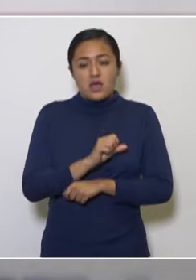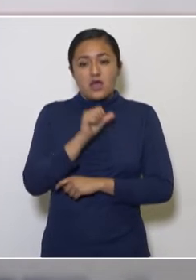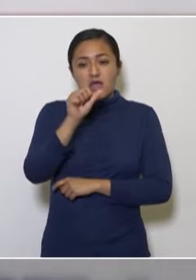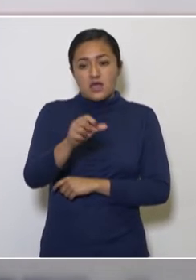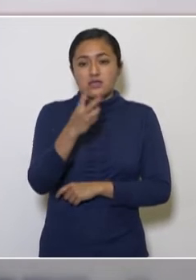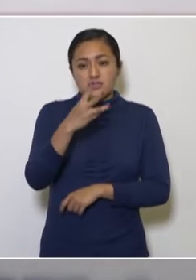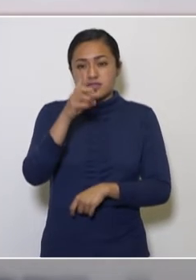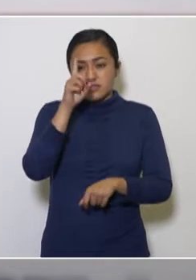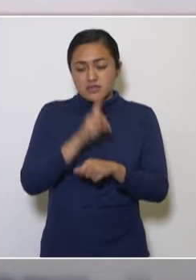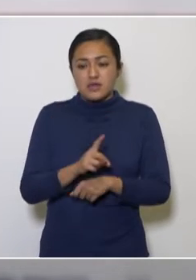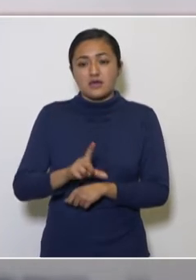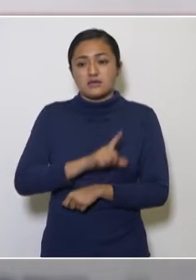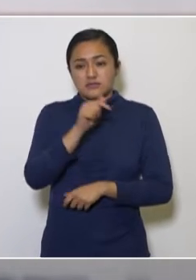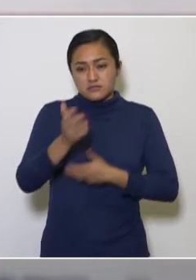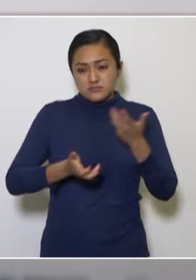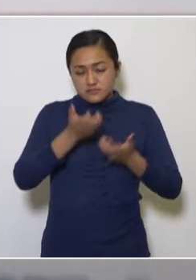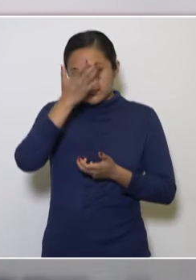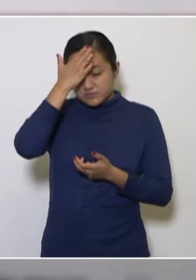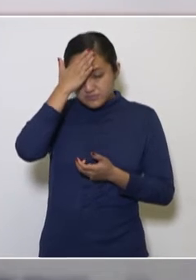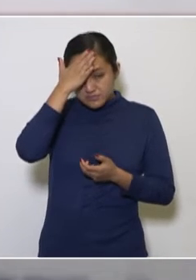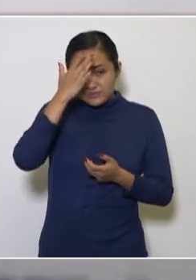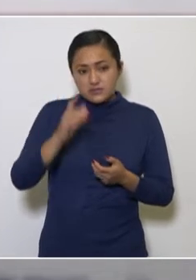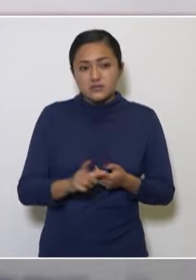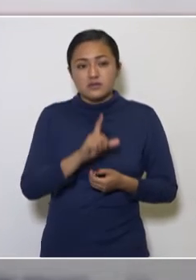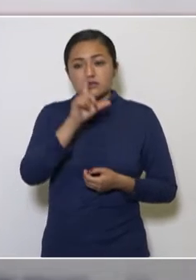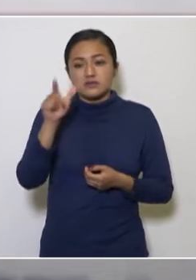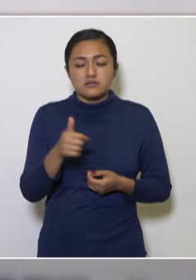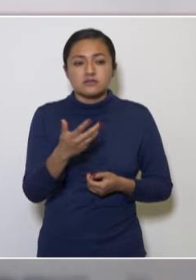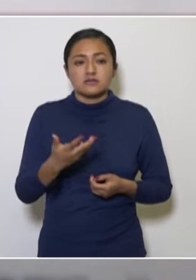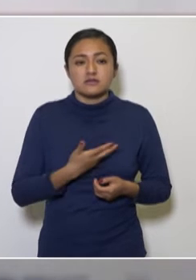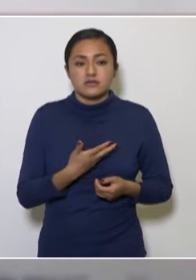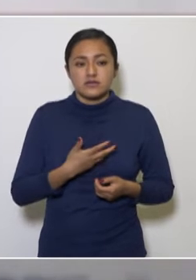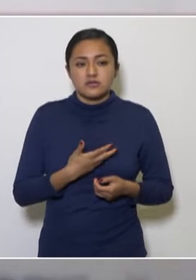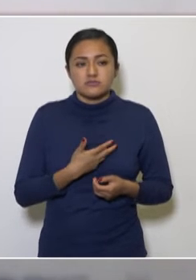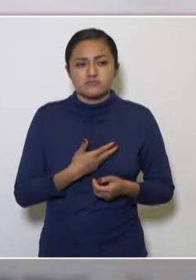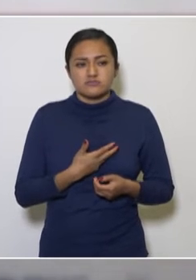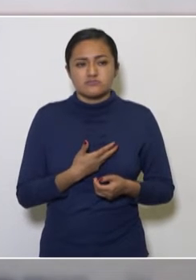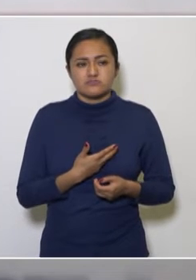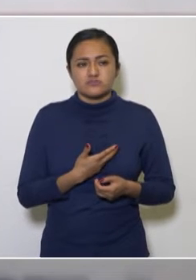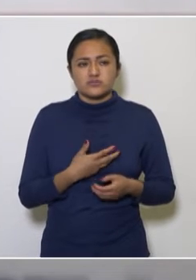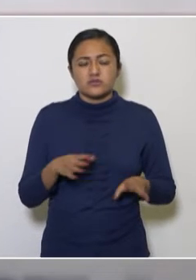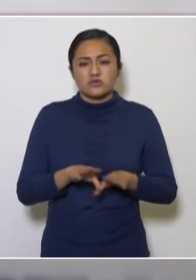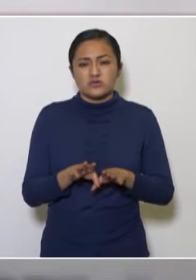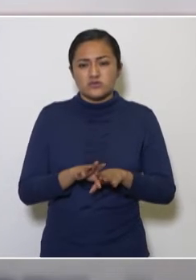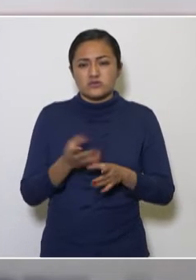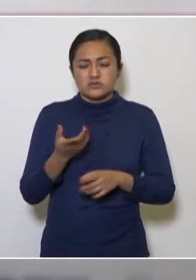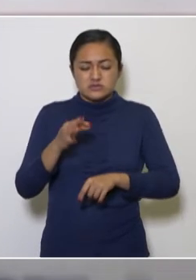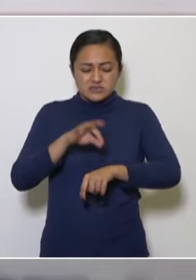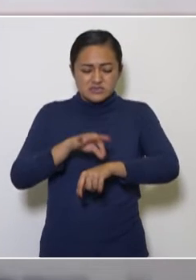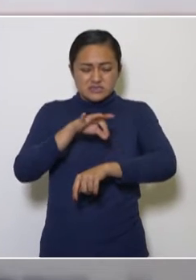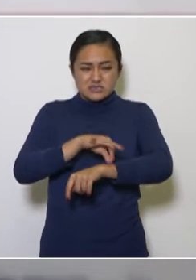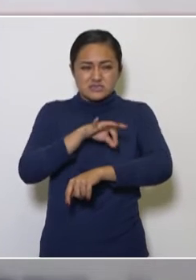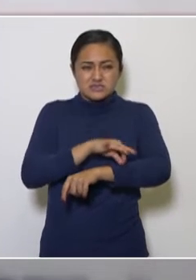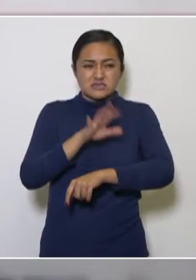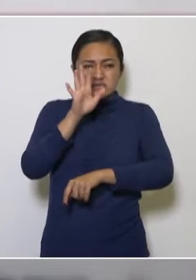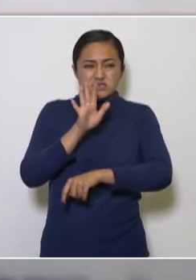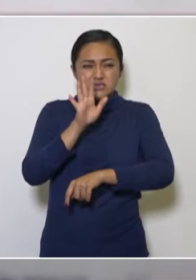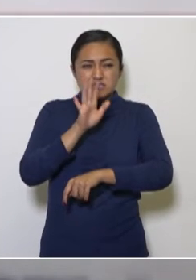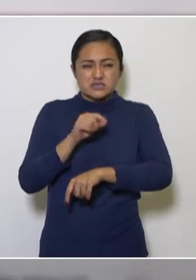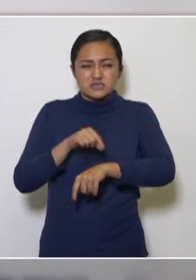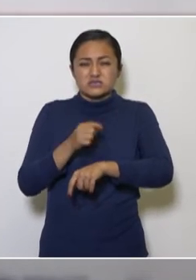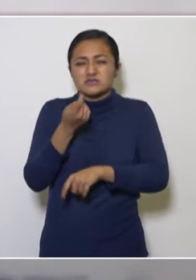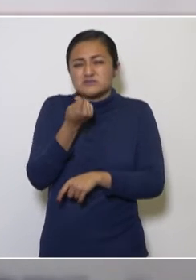después de la fiebre, y aparecen lesiones cutáneas, vamos a hablarle como